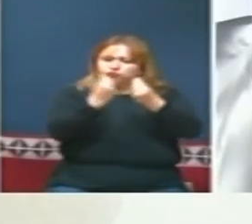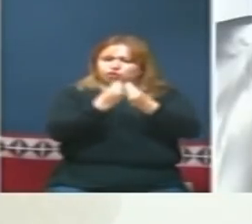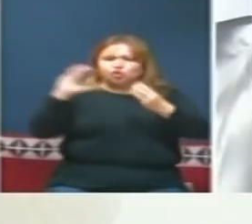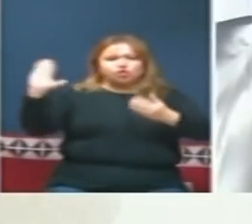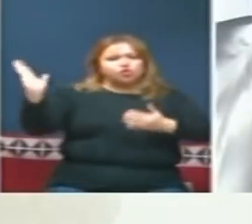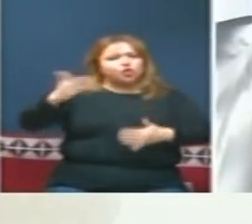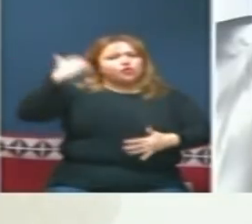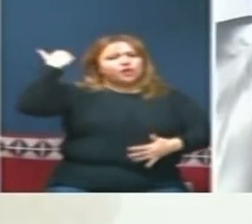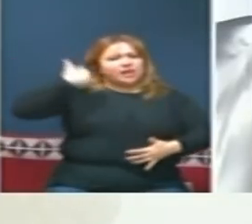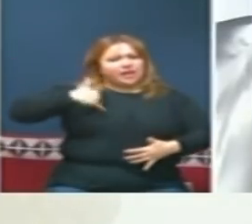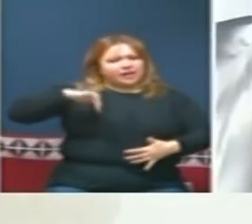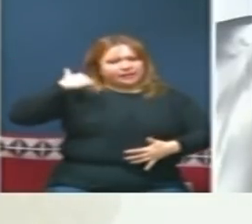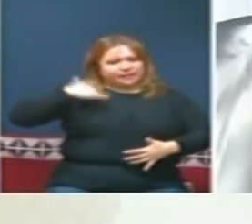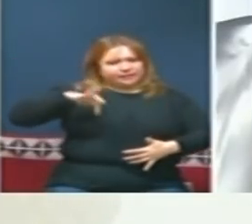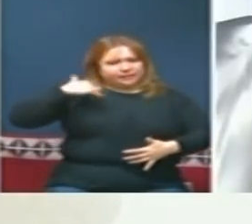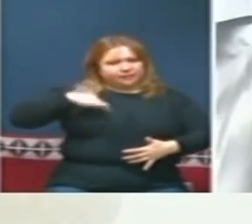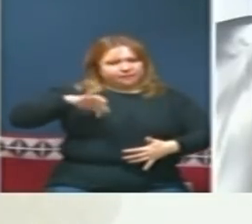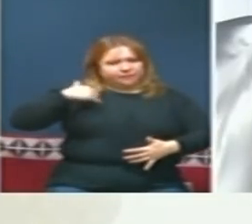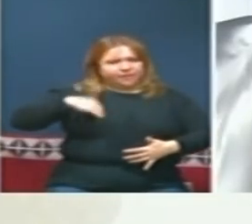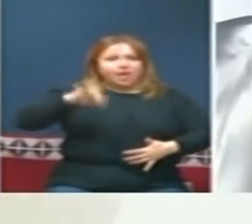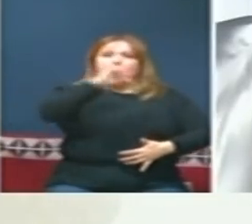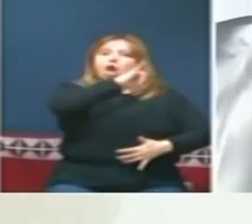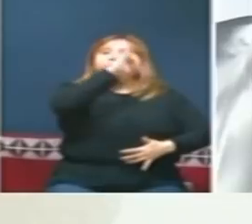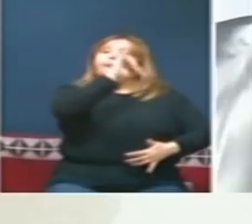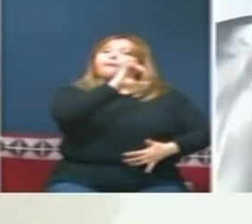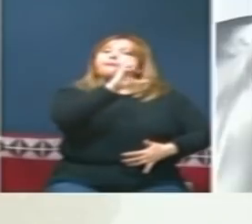país. En marzo del